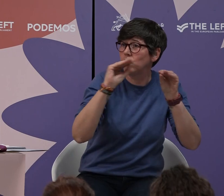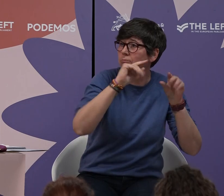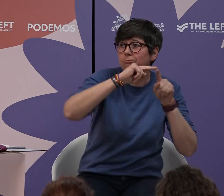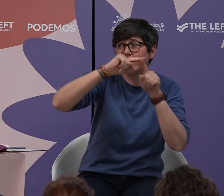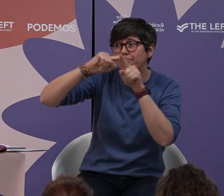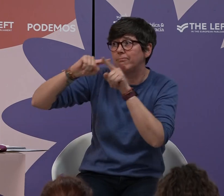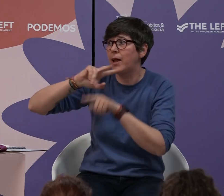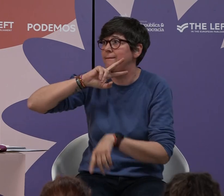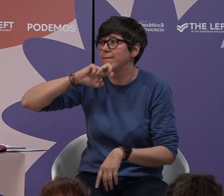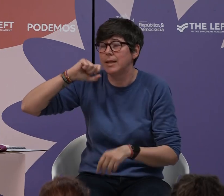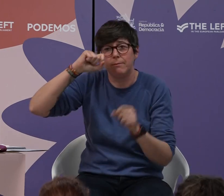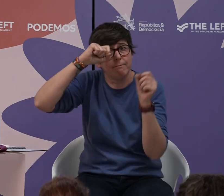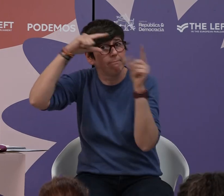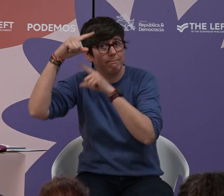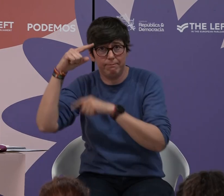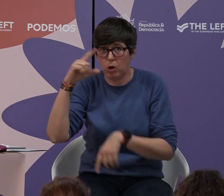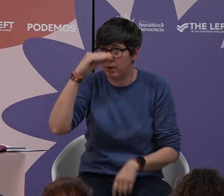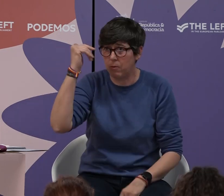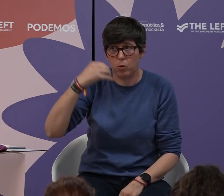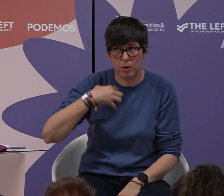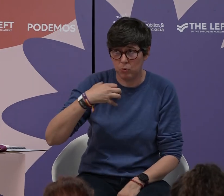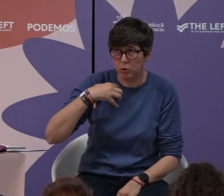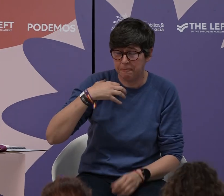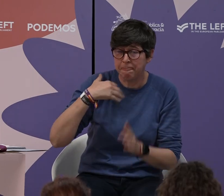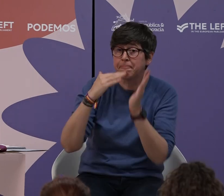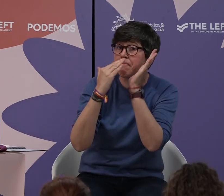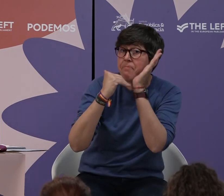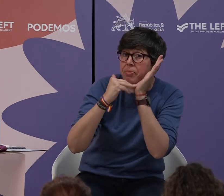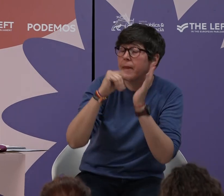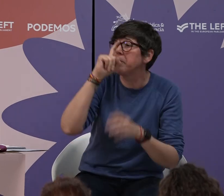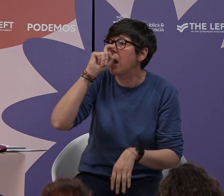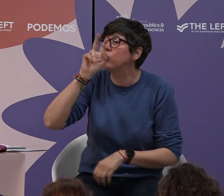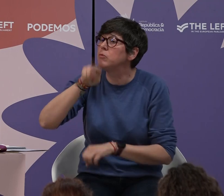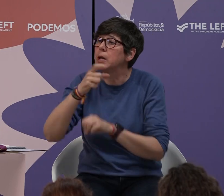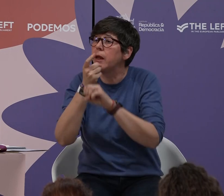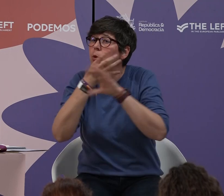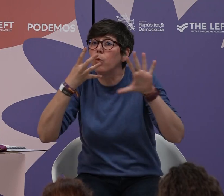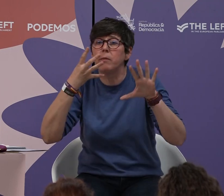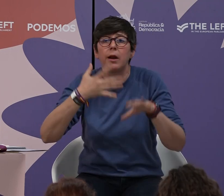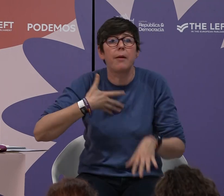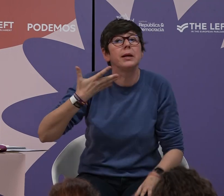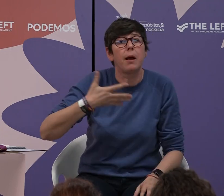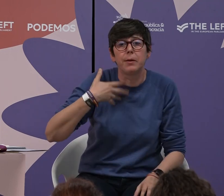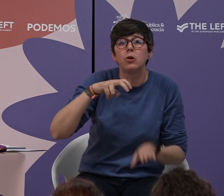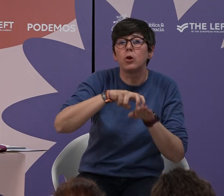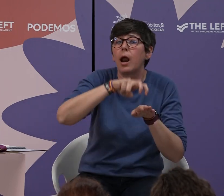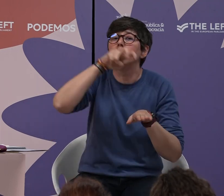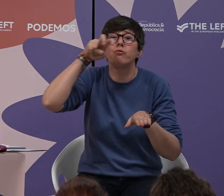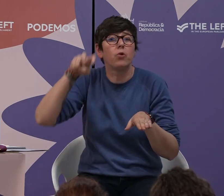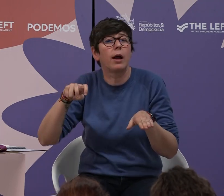y miles y miles de municipios en cada comunidad Autónoma y no podemos olvidarlo entonces bueno Valencia